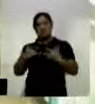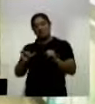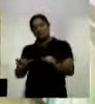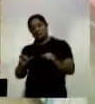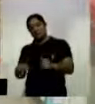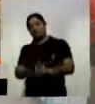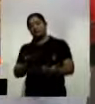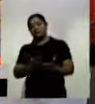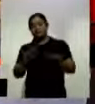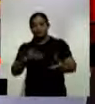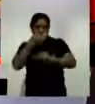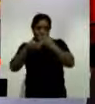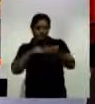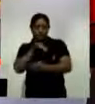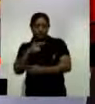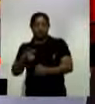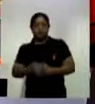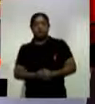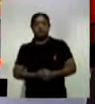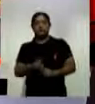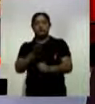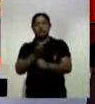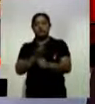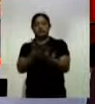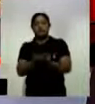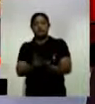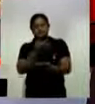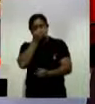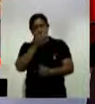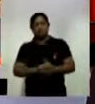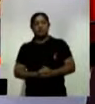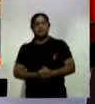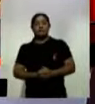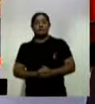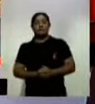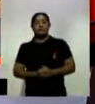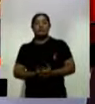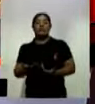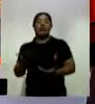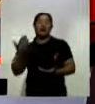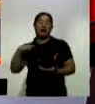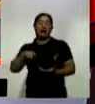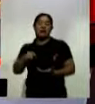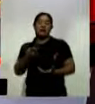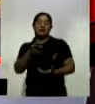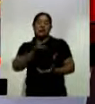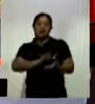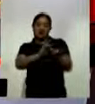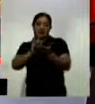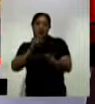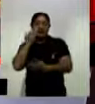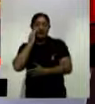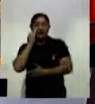Gómez. Vamos a hacer brevemente, auditorio, una pausa, mi querida Sue. Antes, agradecer a quienes nos están viendo y escribiendo a través del